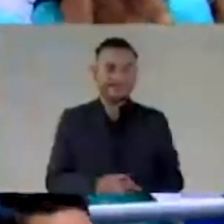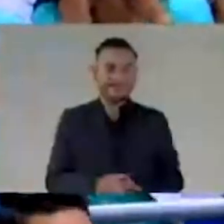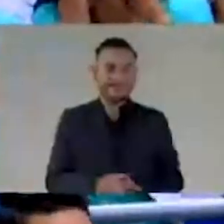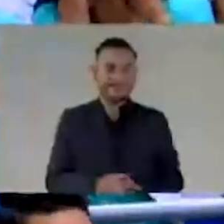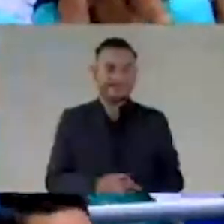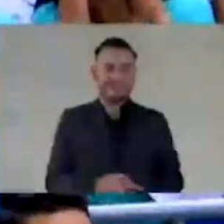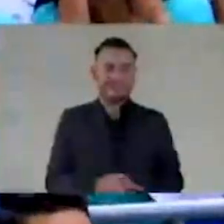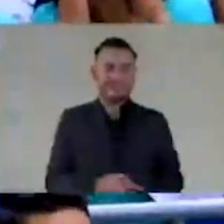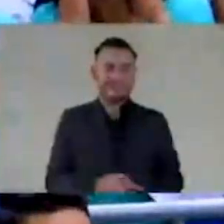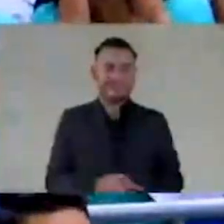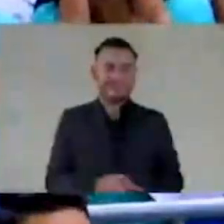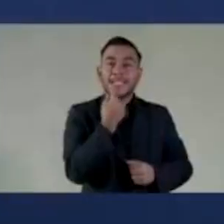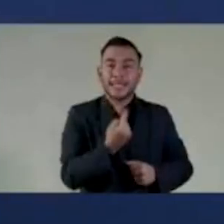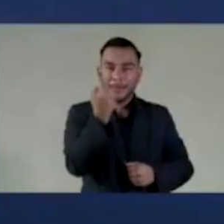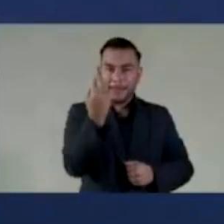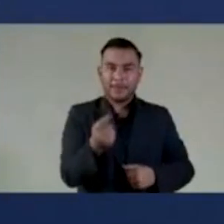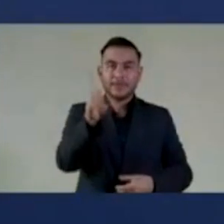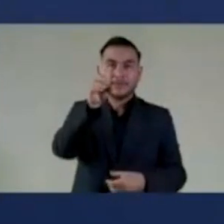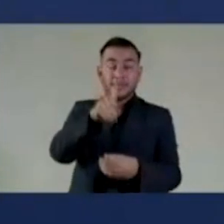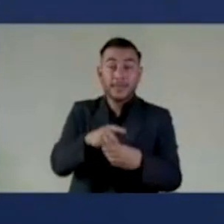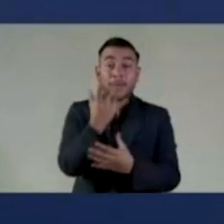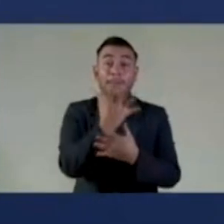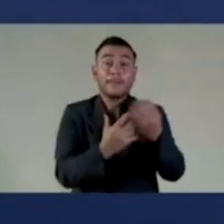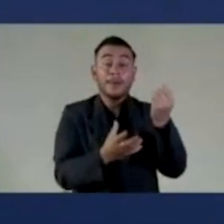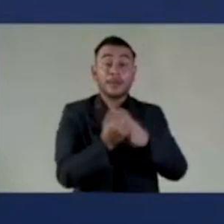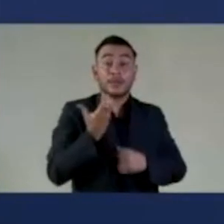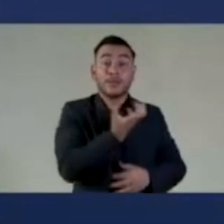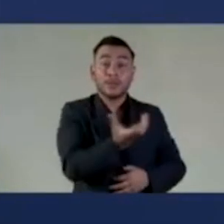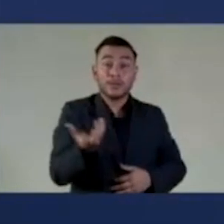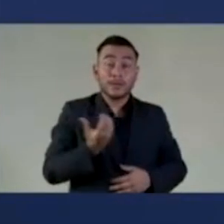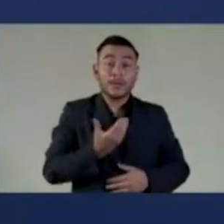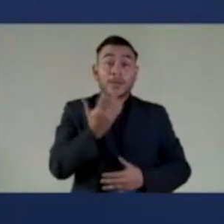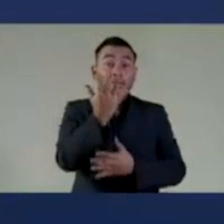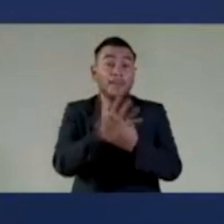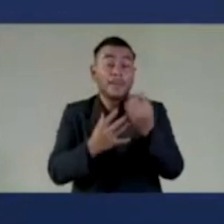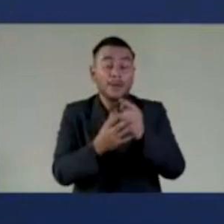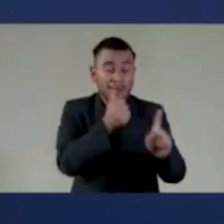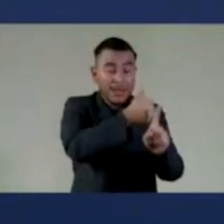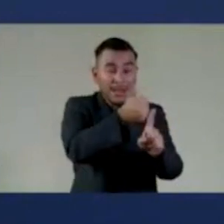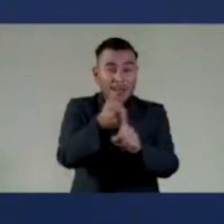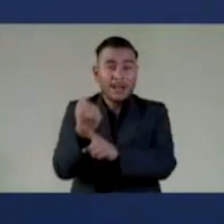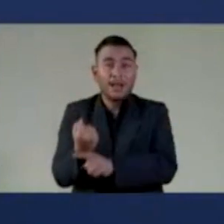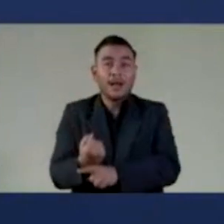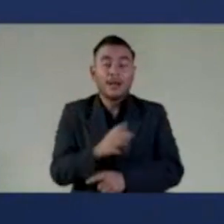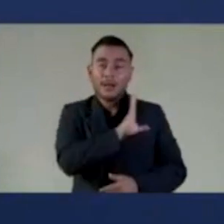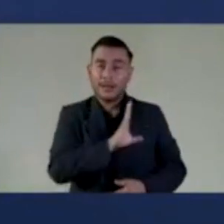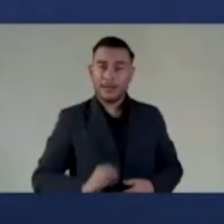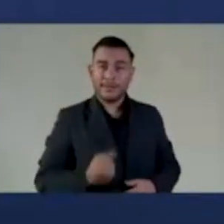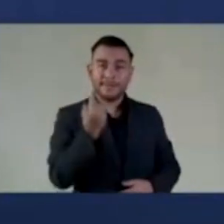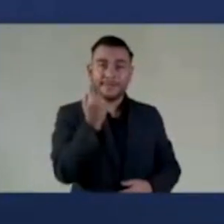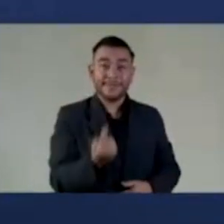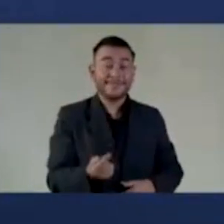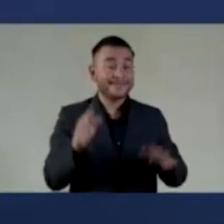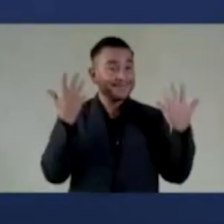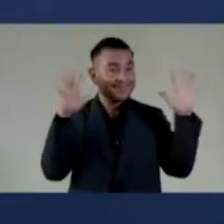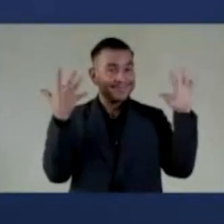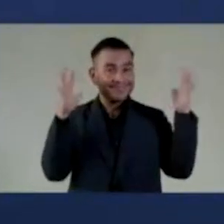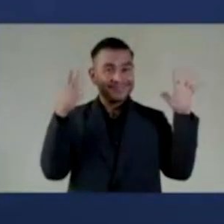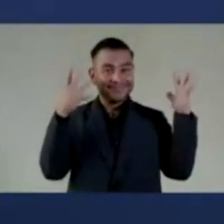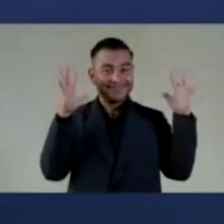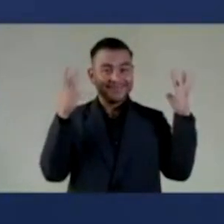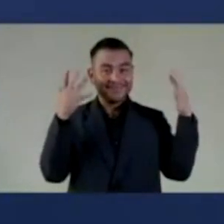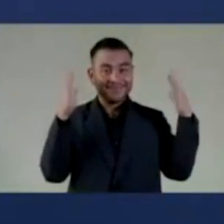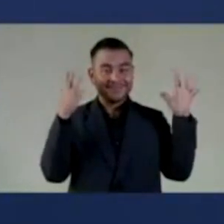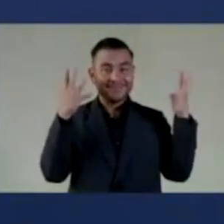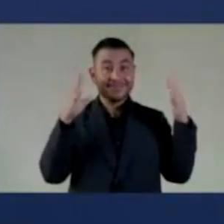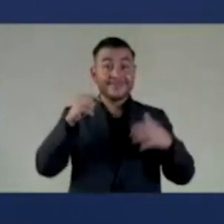presente no uso apuntes para su discurso todo presidente cuando ha dado su primer discurso lo ha hecho leyendo un apunte